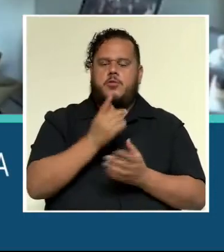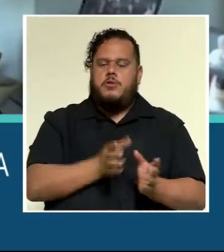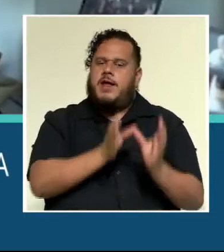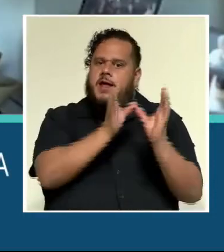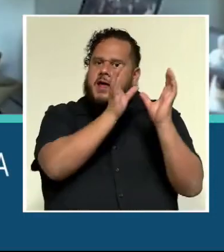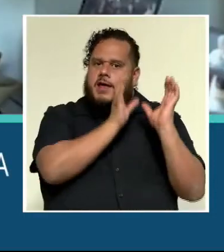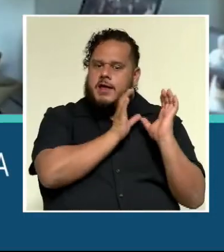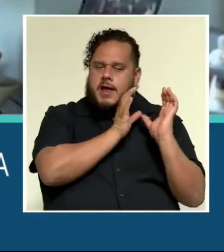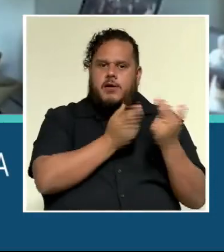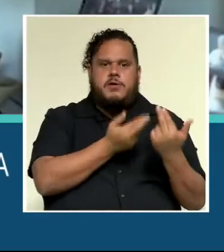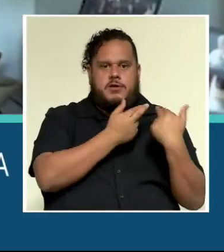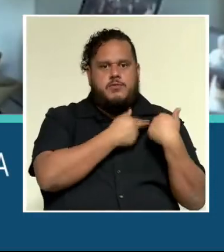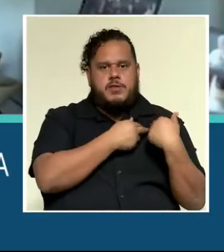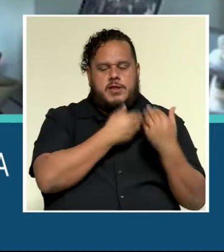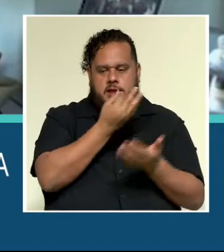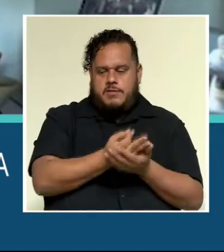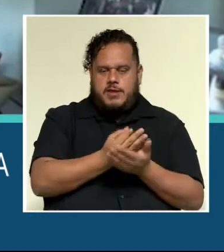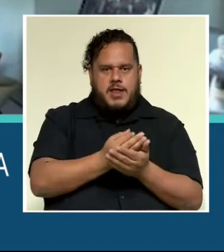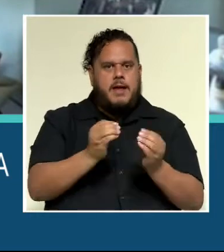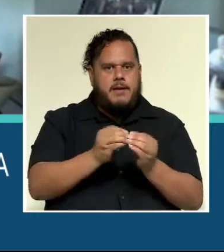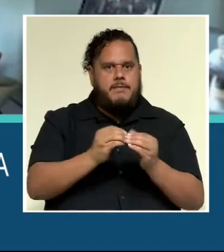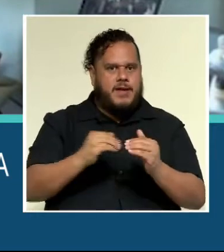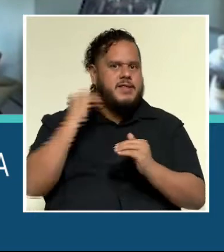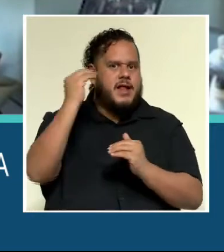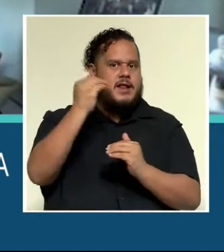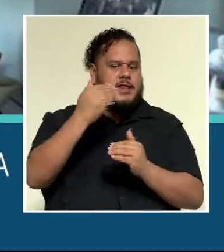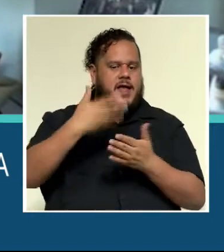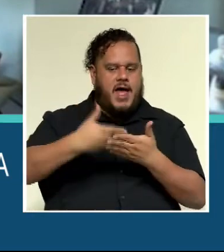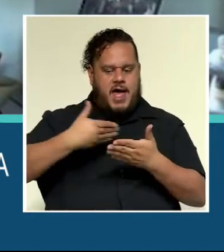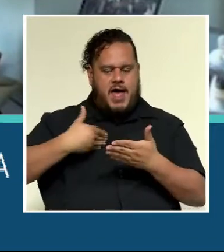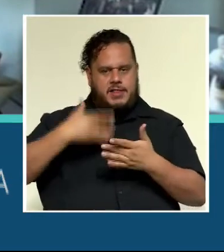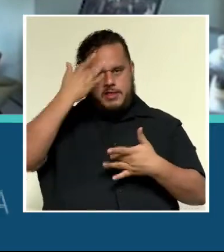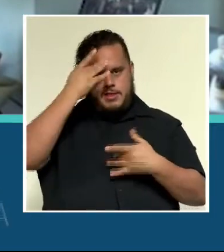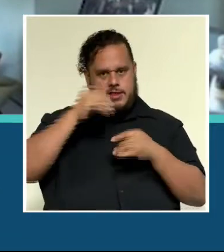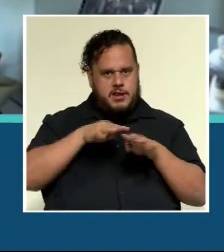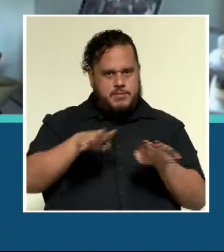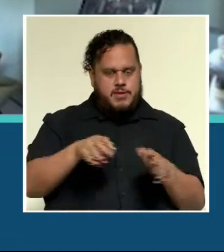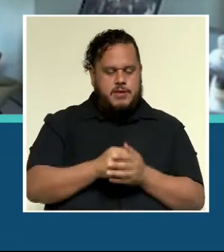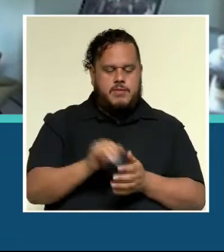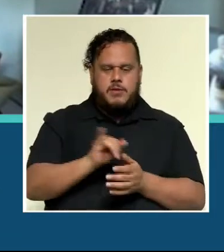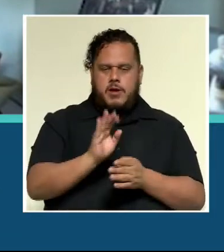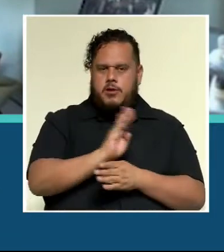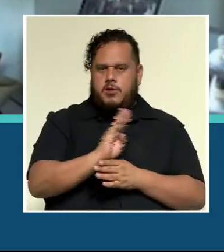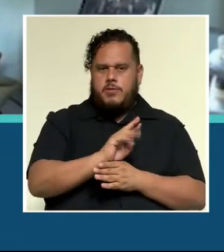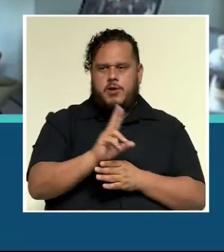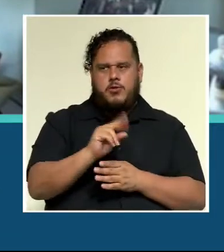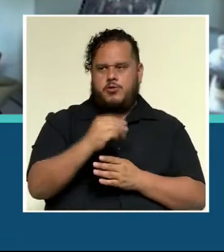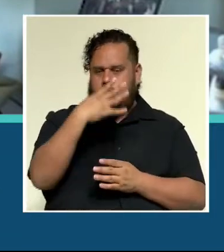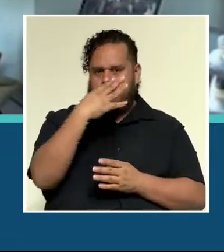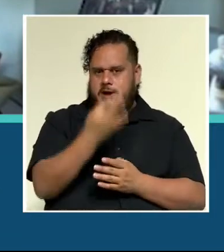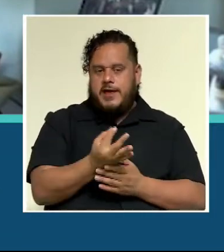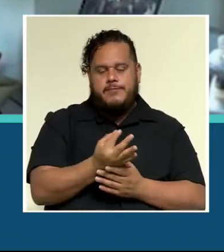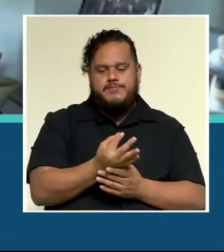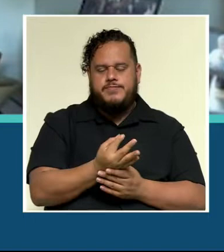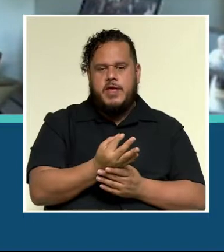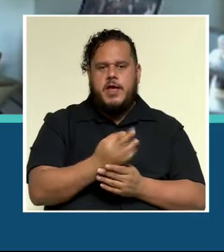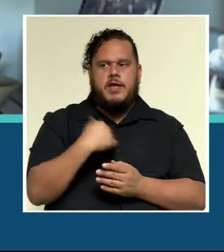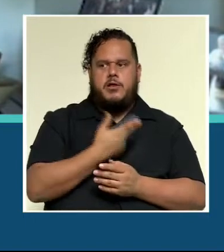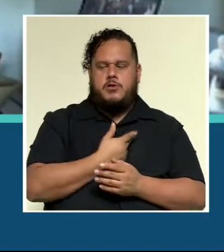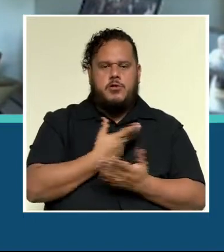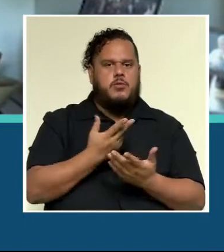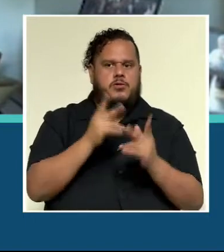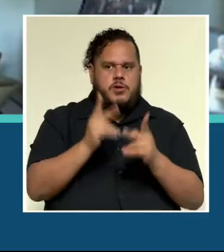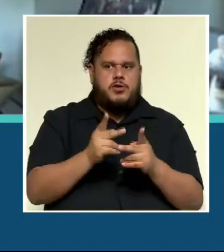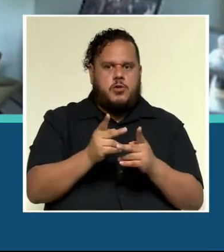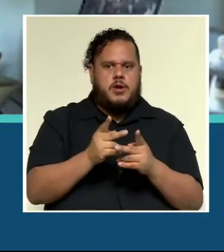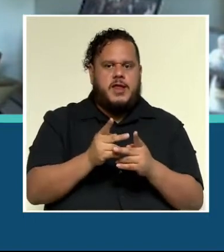más alta que la que teníamos prepandemia. Además de eso, los bancos no nos consideran un ente de crédito. ¿Por